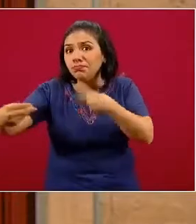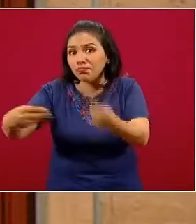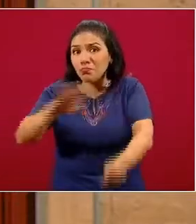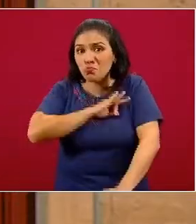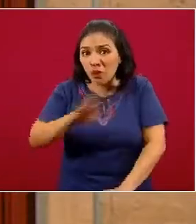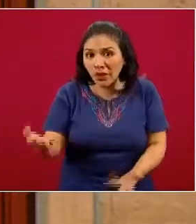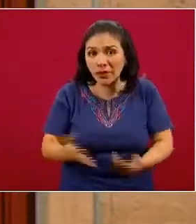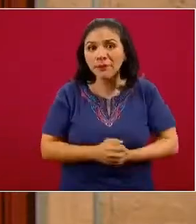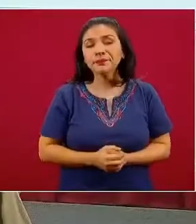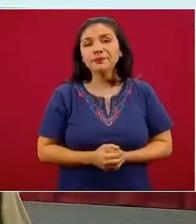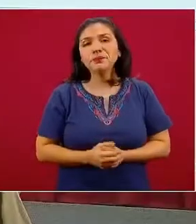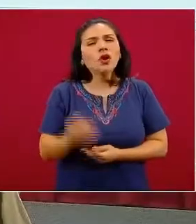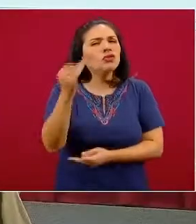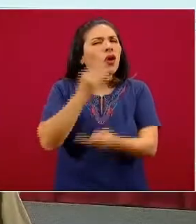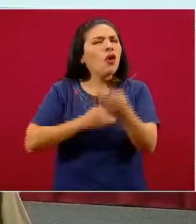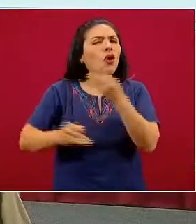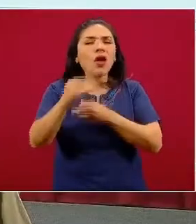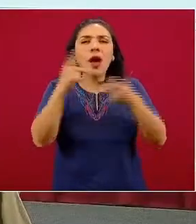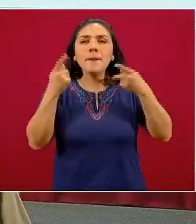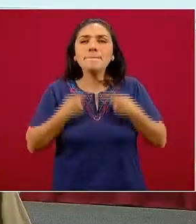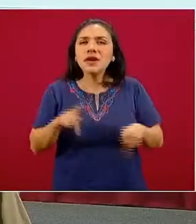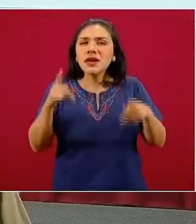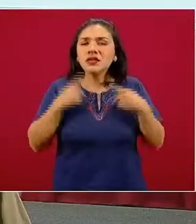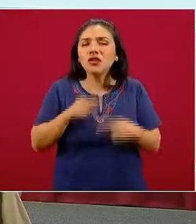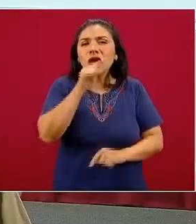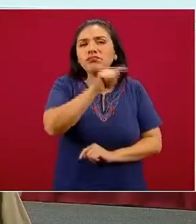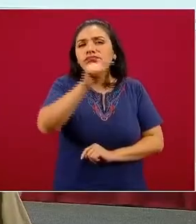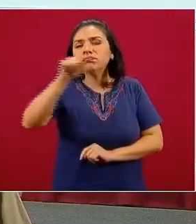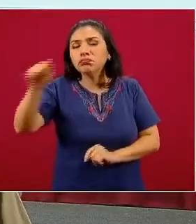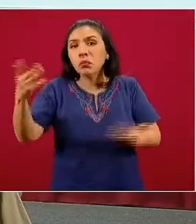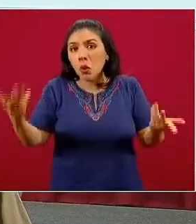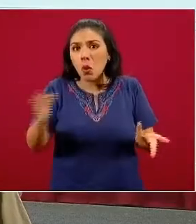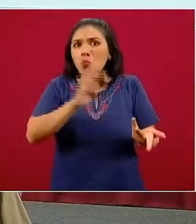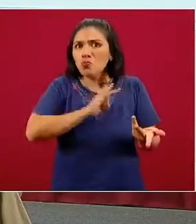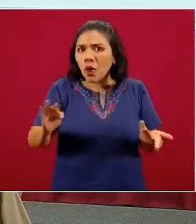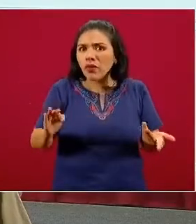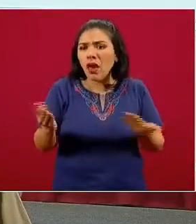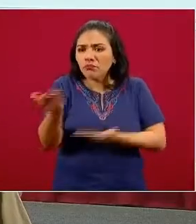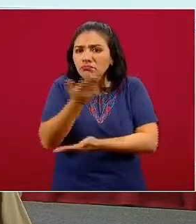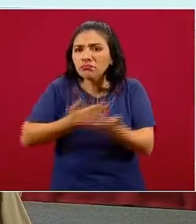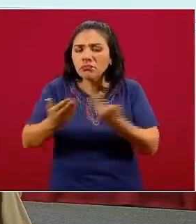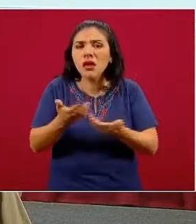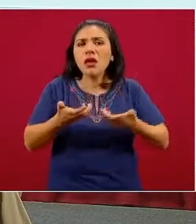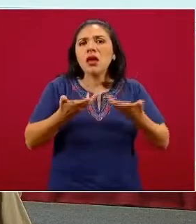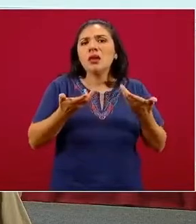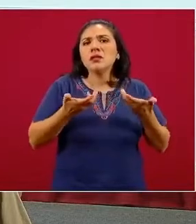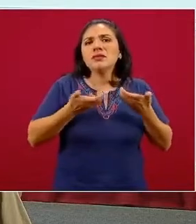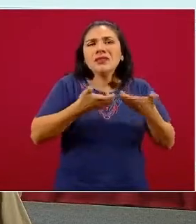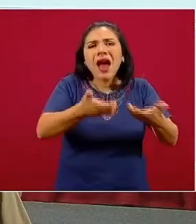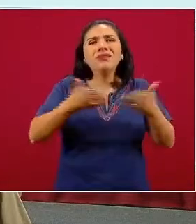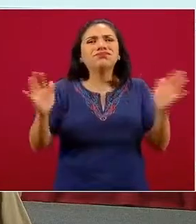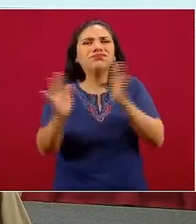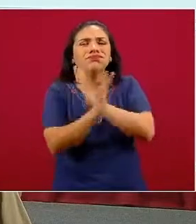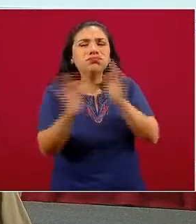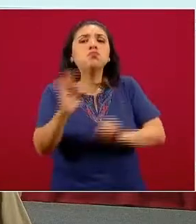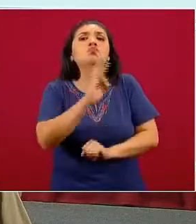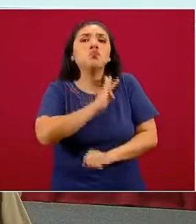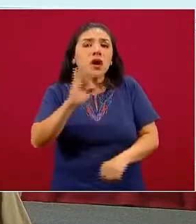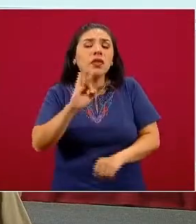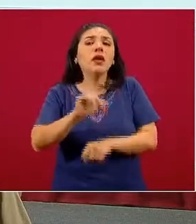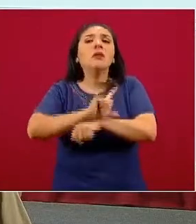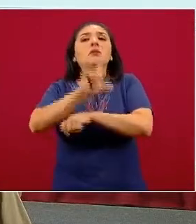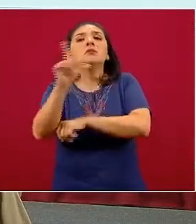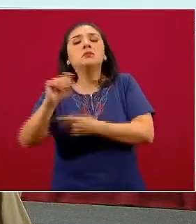otros. Todas las personas que puedan convivir en el espacio público potencialmente pueden